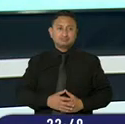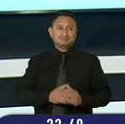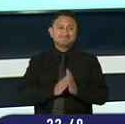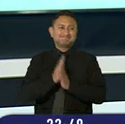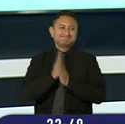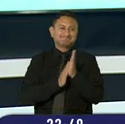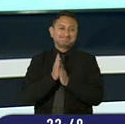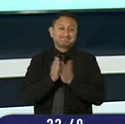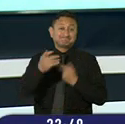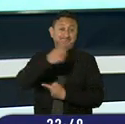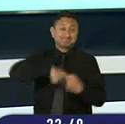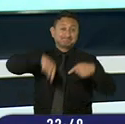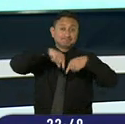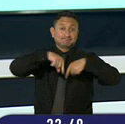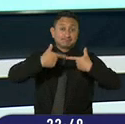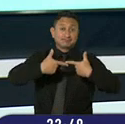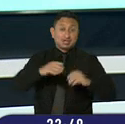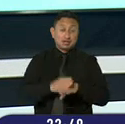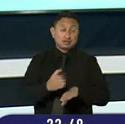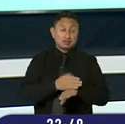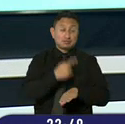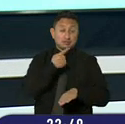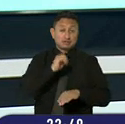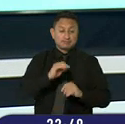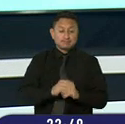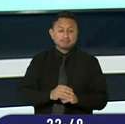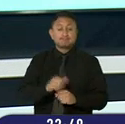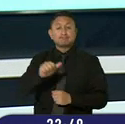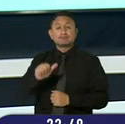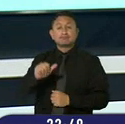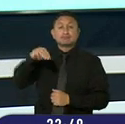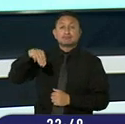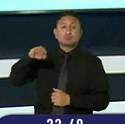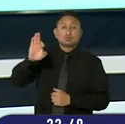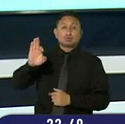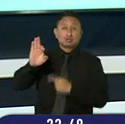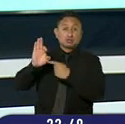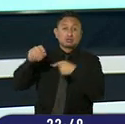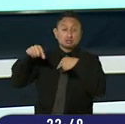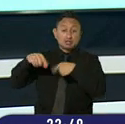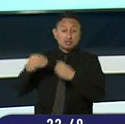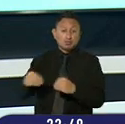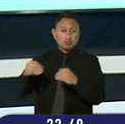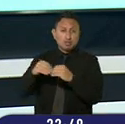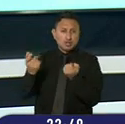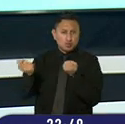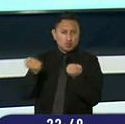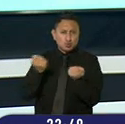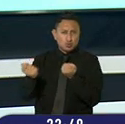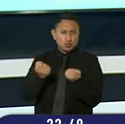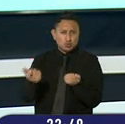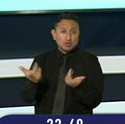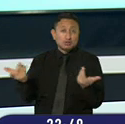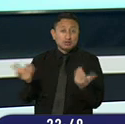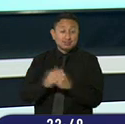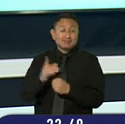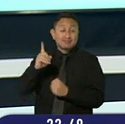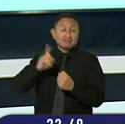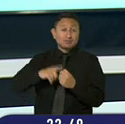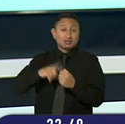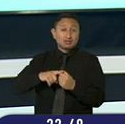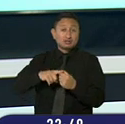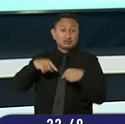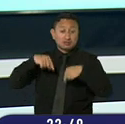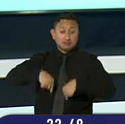De regreso con lo que anunciamos. La Agencia Metropolitana de Tránsito intensificará los operativos de control en la capital a partir de